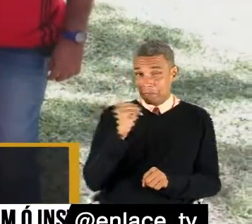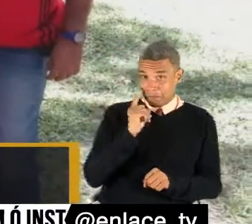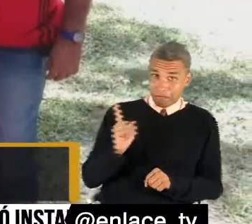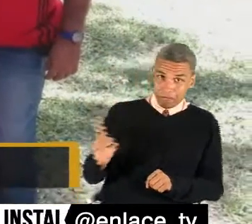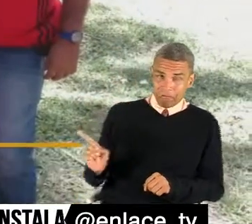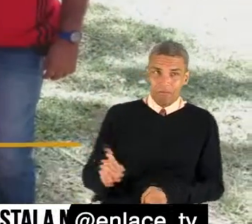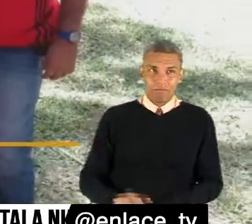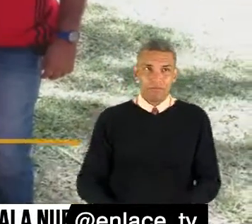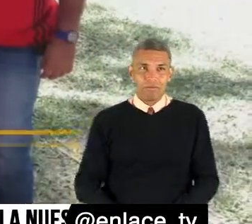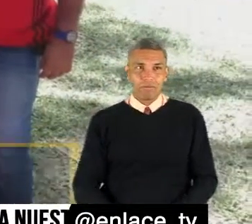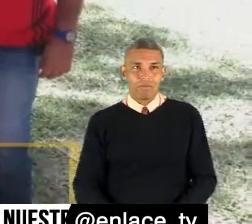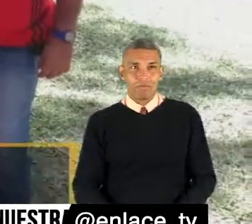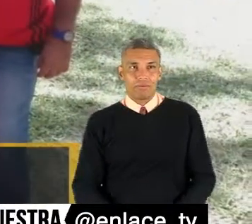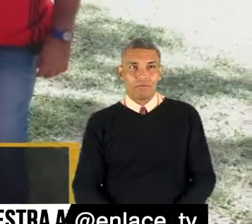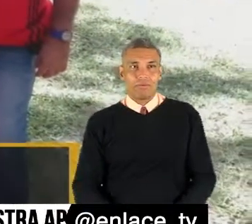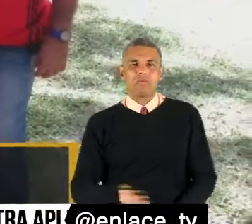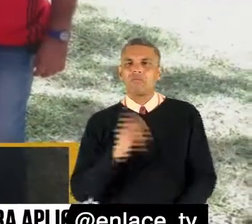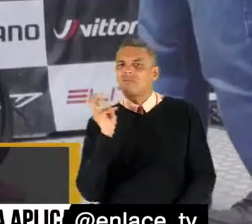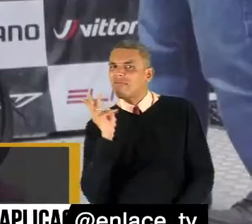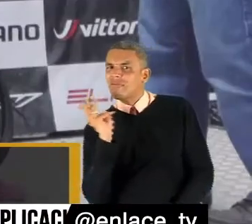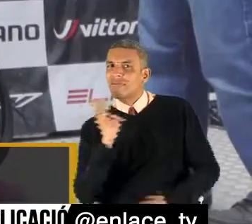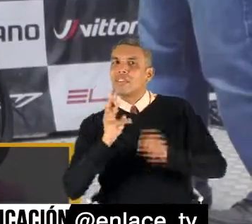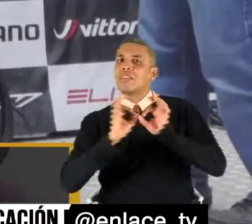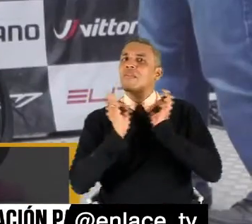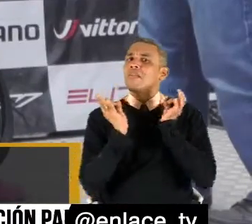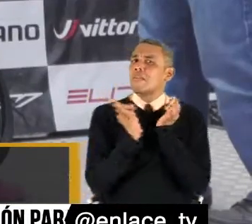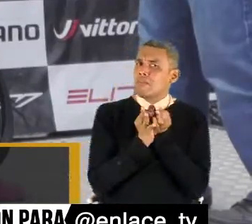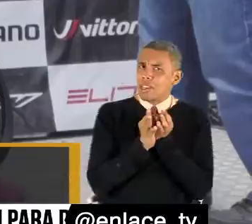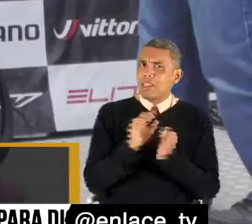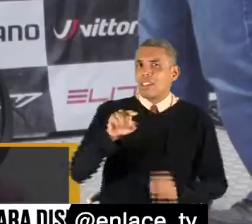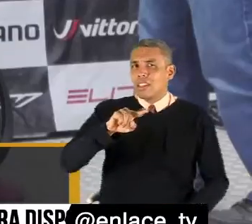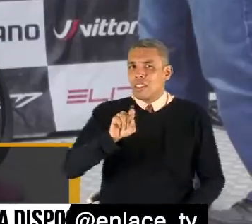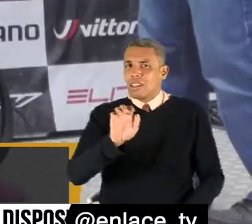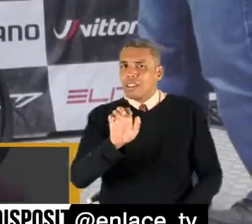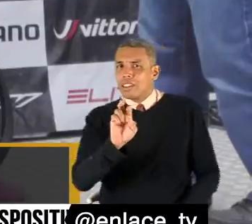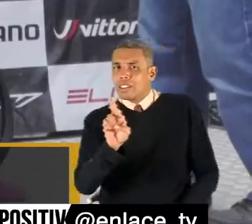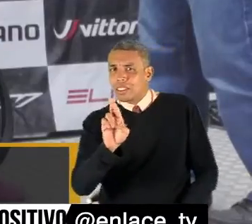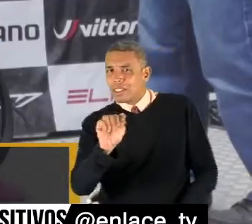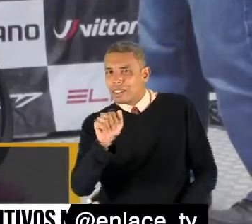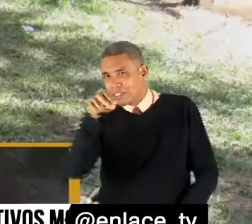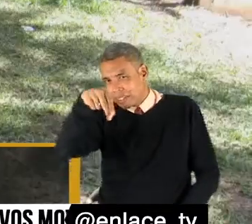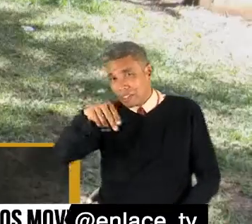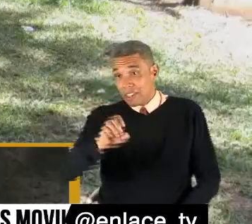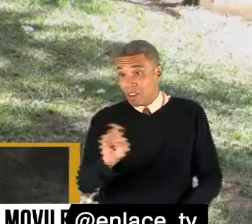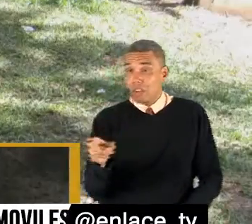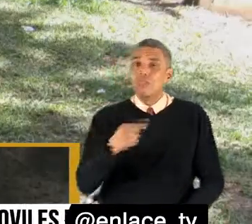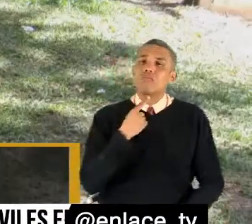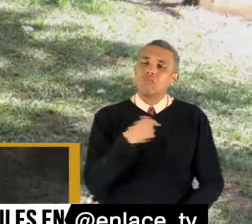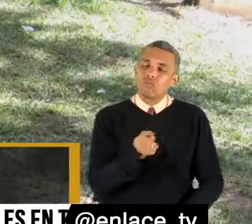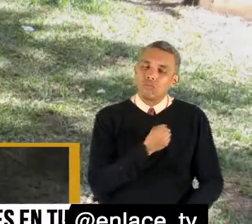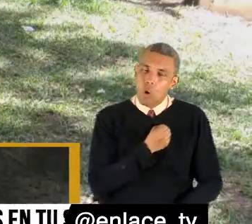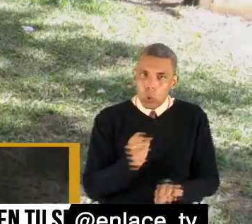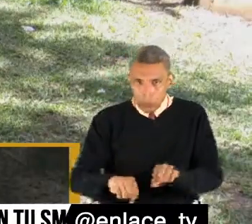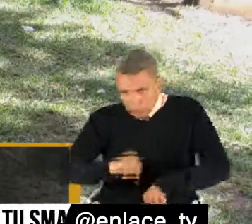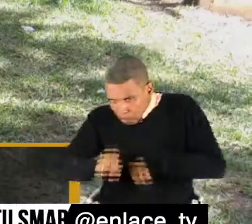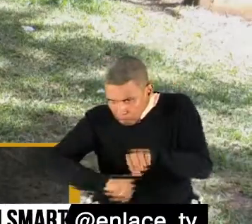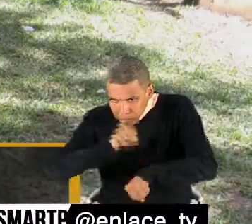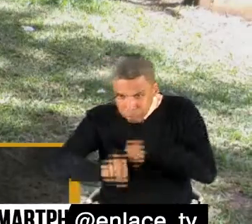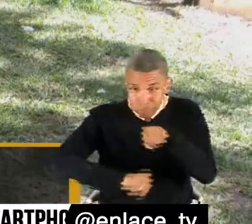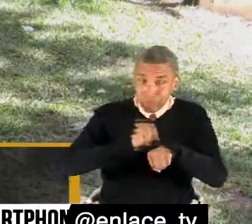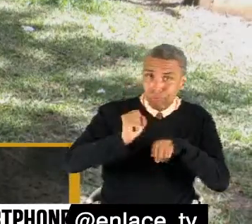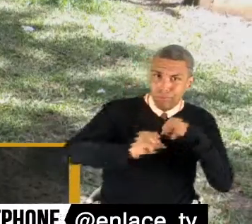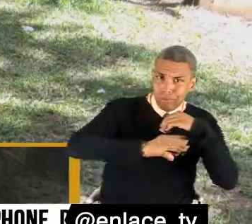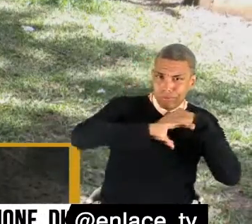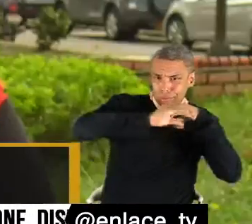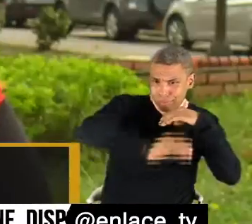y Eduardo. Conforman una familia de campeones, la familia Serrano Barroso. Son amantes al bicicross y en su hogar se